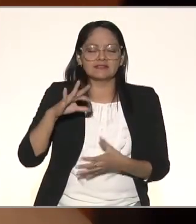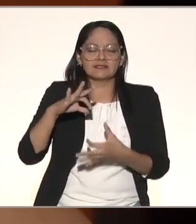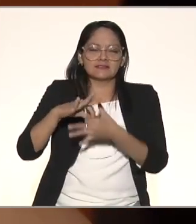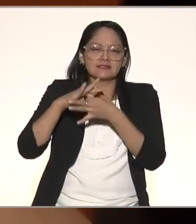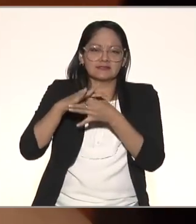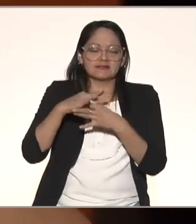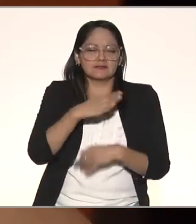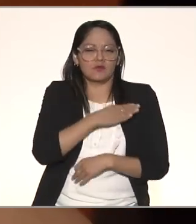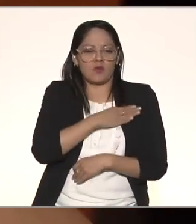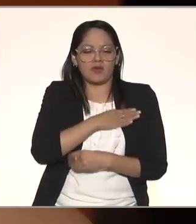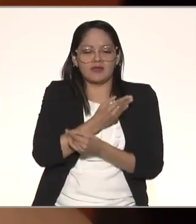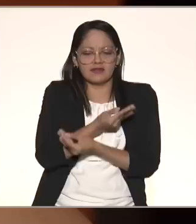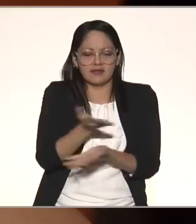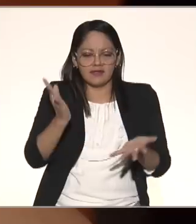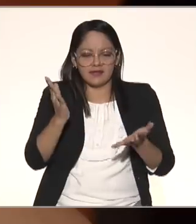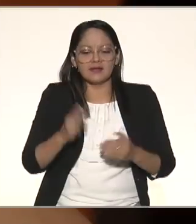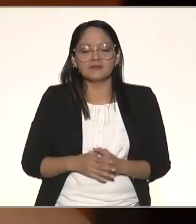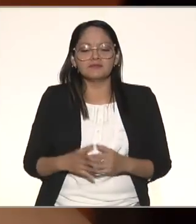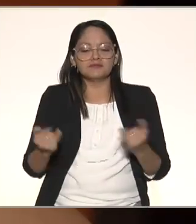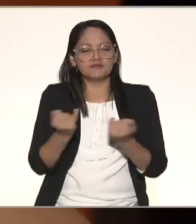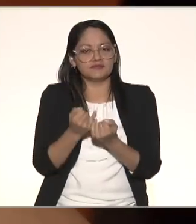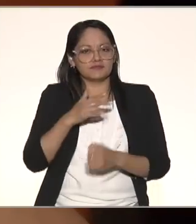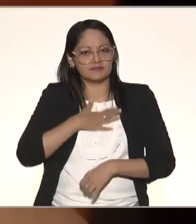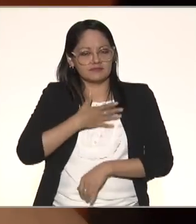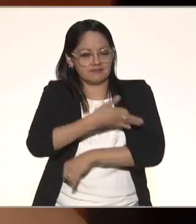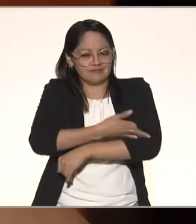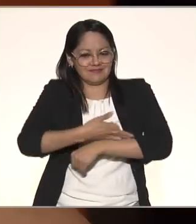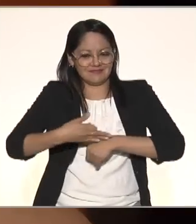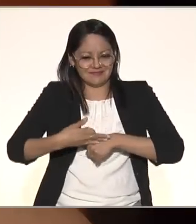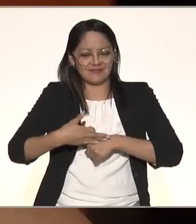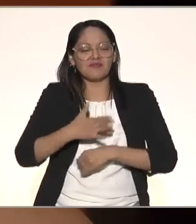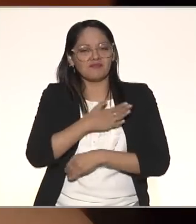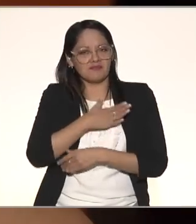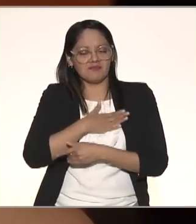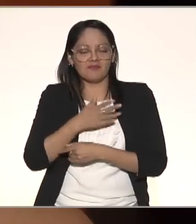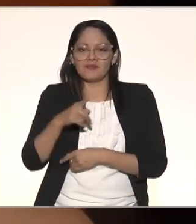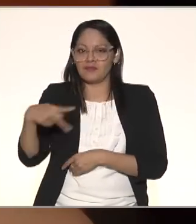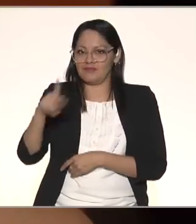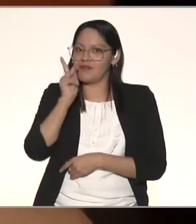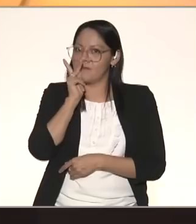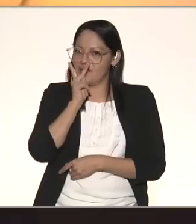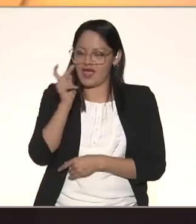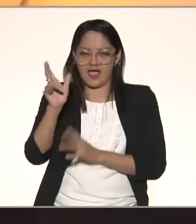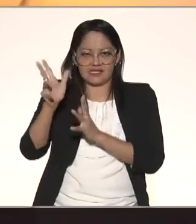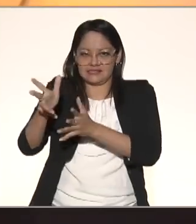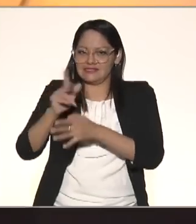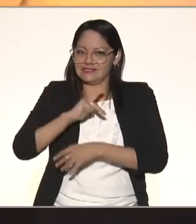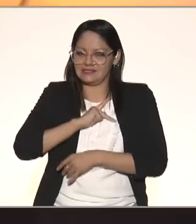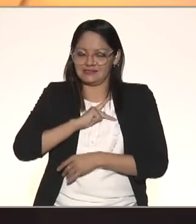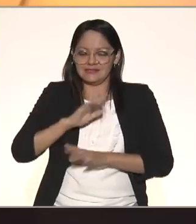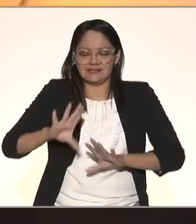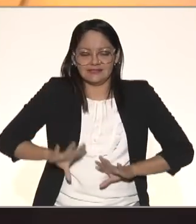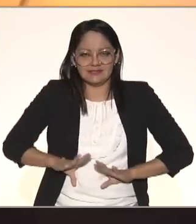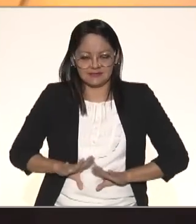la generosidad. Bueno, yo vengo de una familia bastante generosa, mi papá es un hombre bastante generoso, entonces es un valor que yo